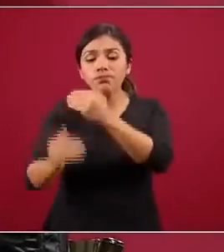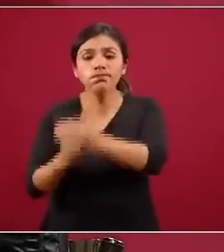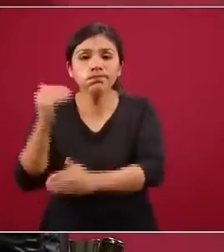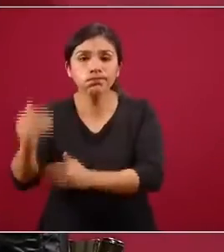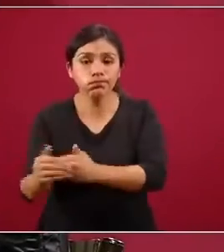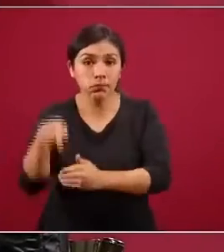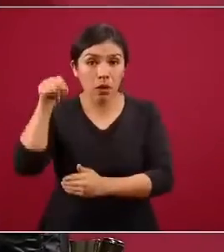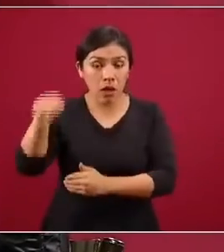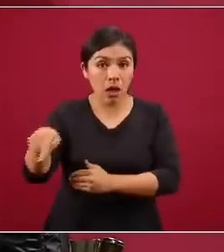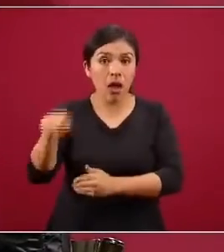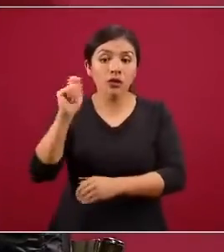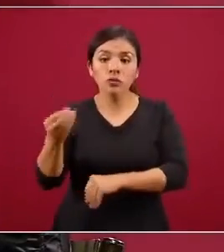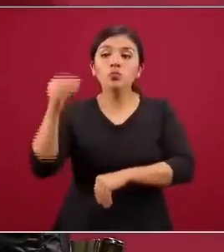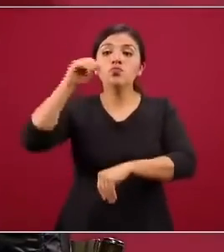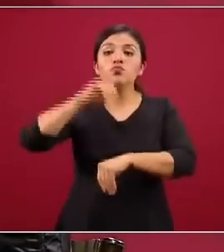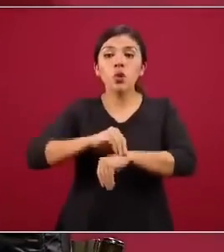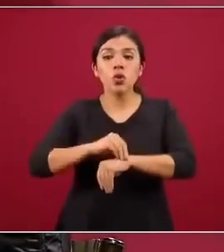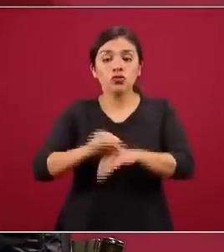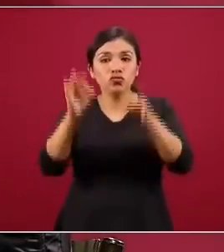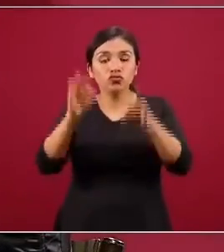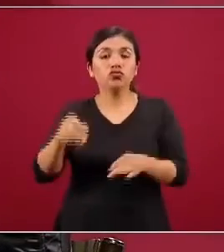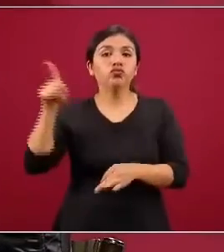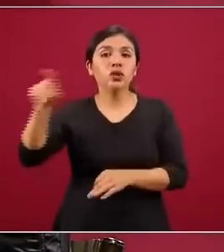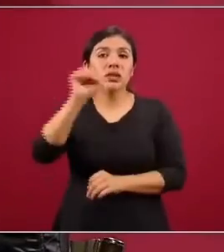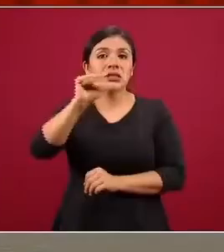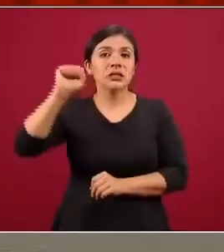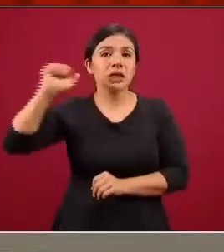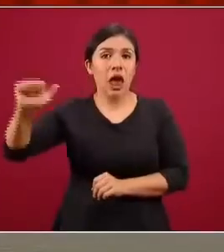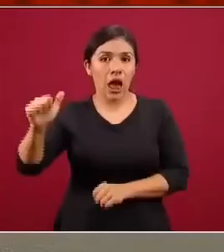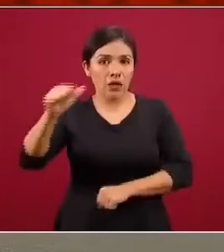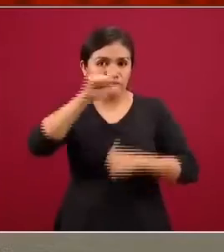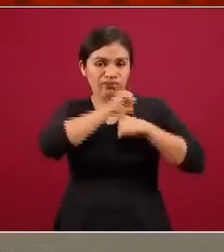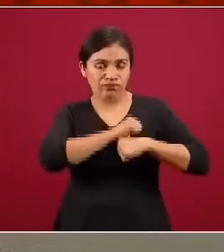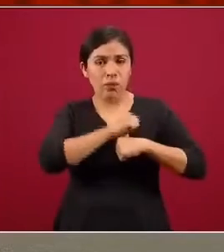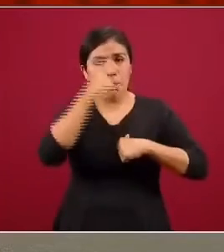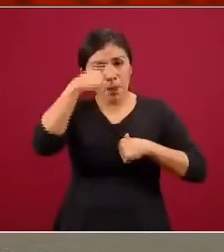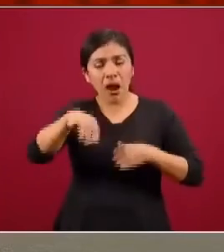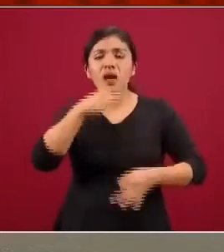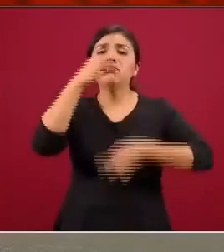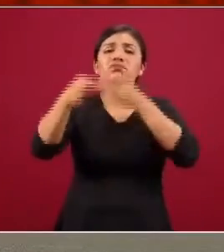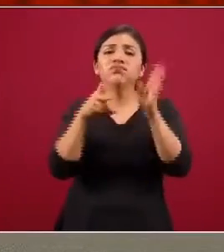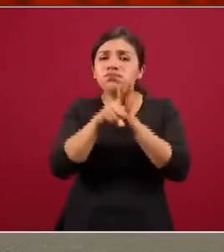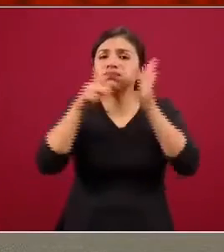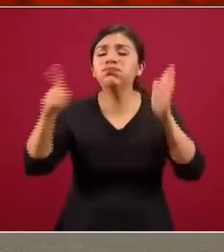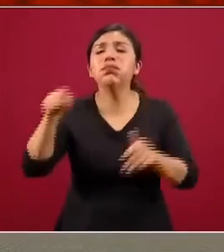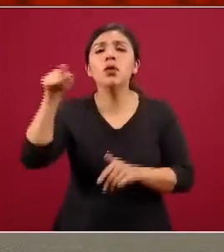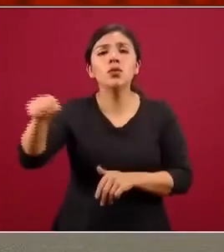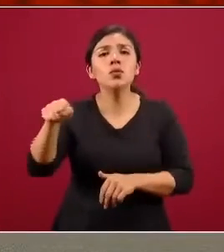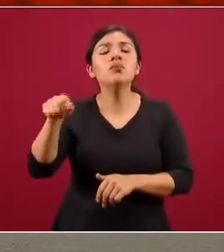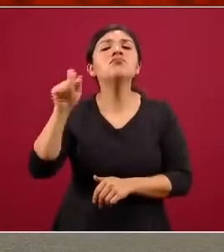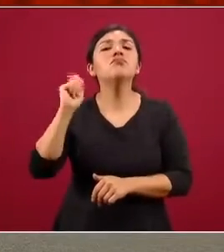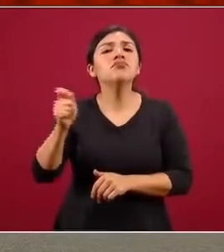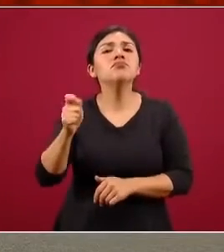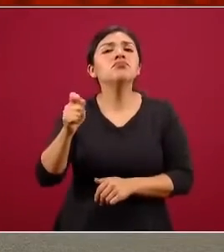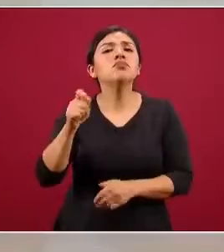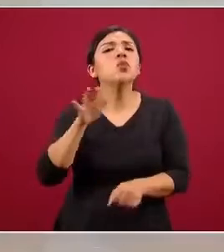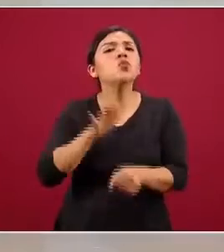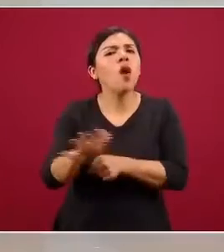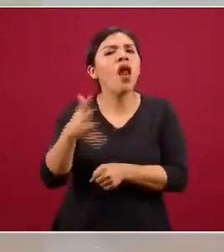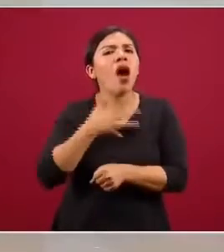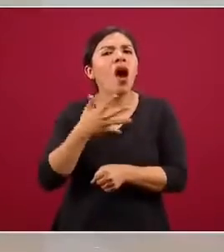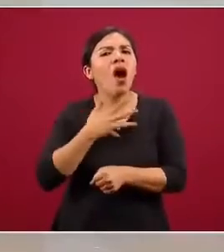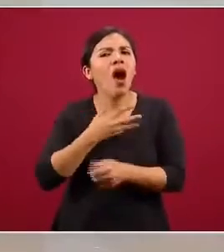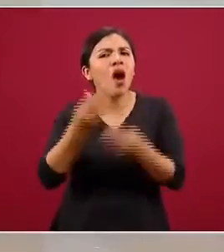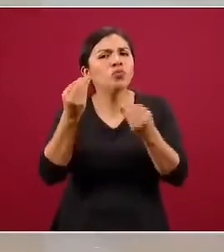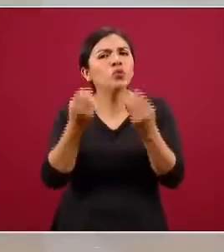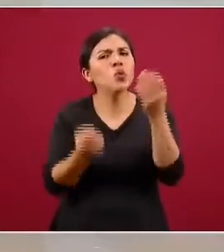ser un posicionamiento oficial de la Secretaría de Salud, en donde se va a publicar cuál es el estatus que guardan muchos